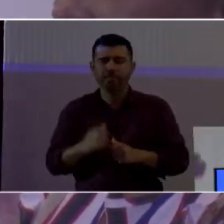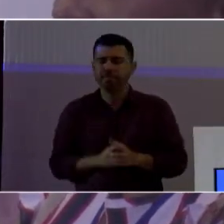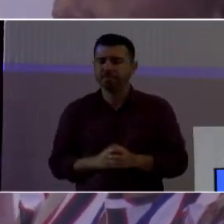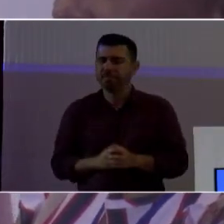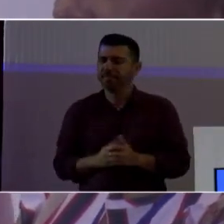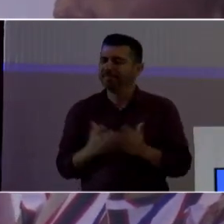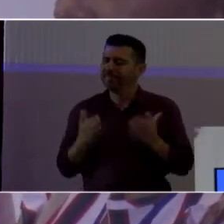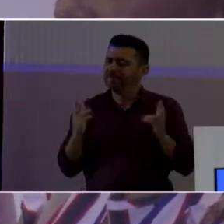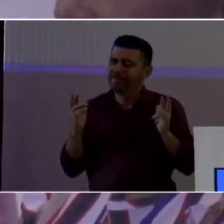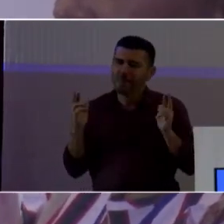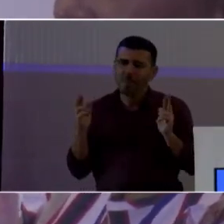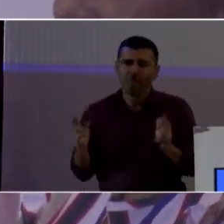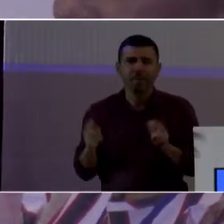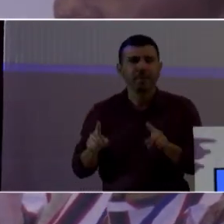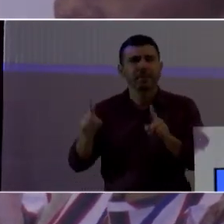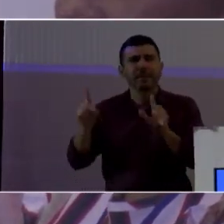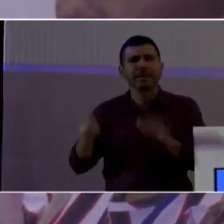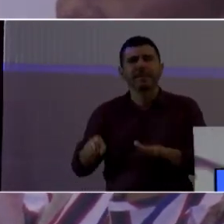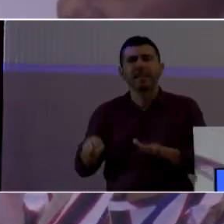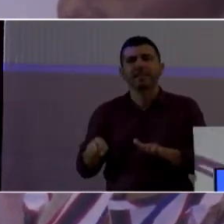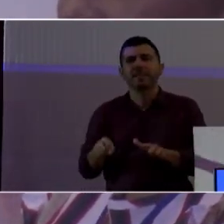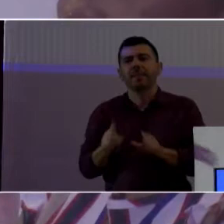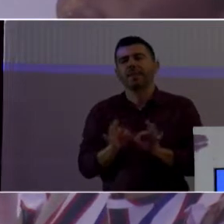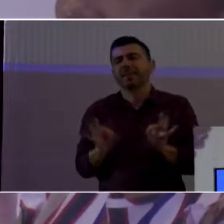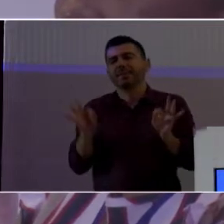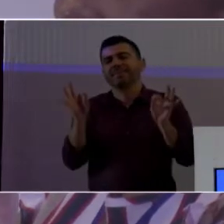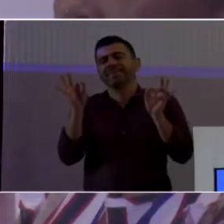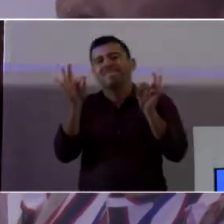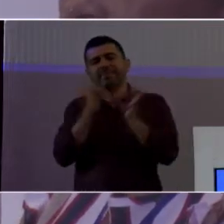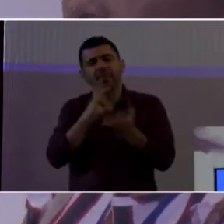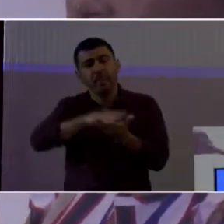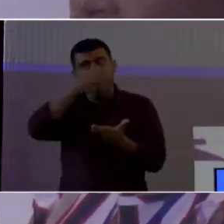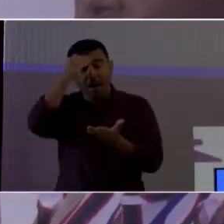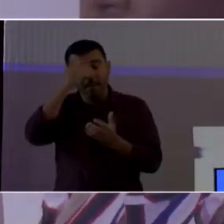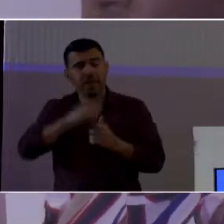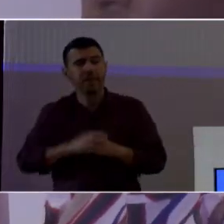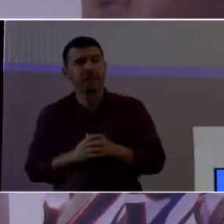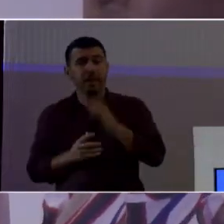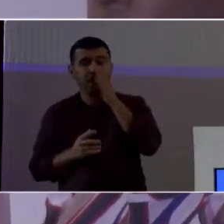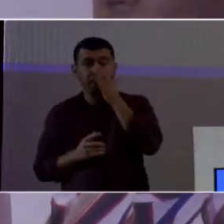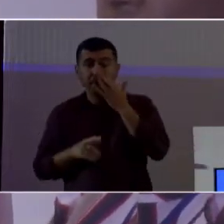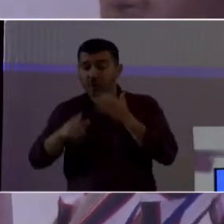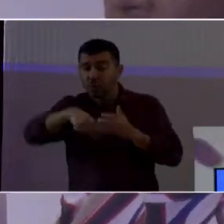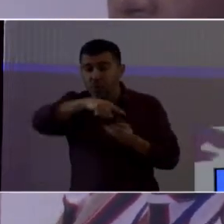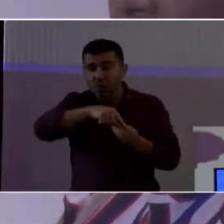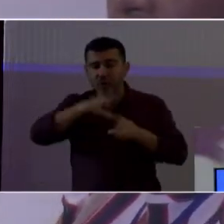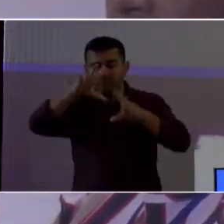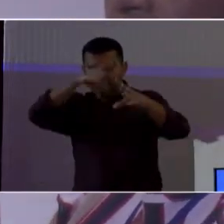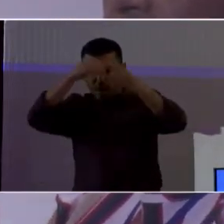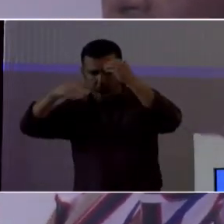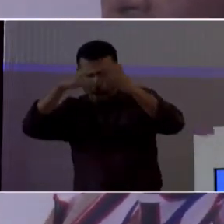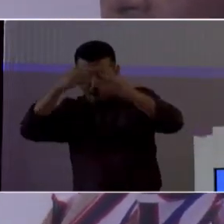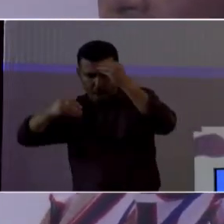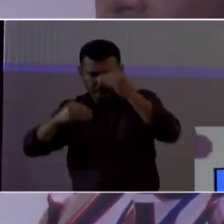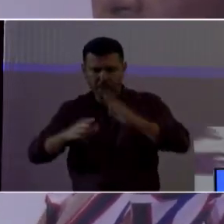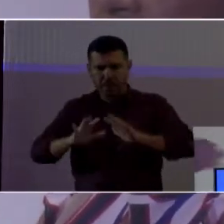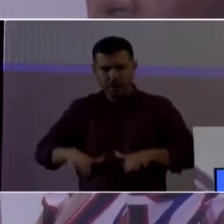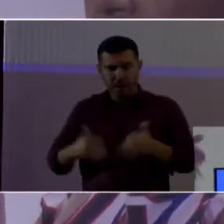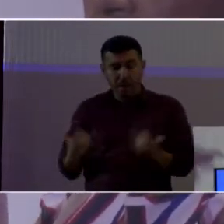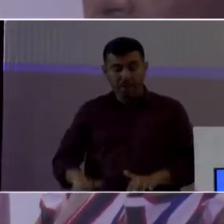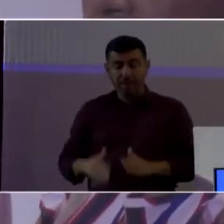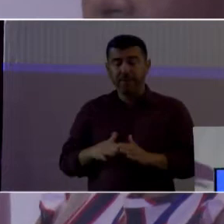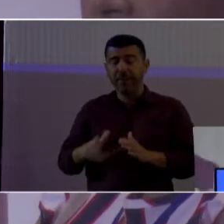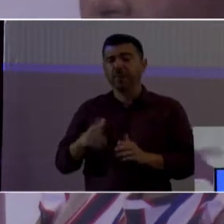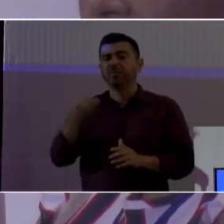sean de mucho aprendizaje, que les sirva realmente a ellos para que una vez termine la etapa con el SENA puedan salir y obtener un